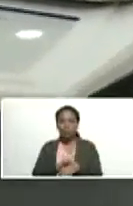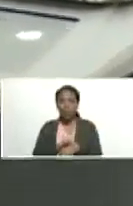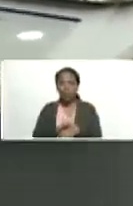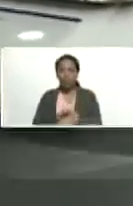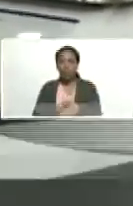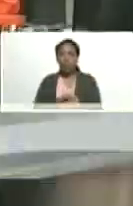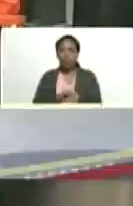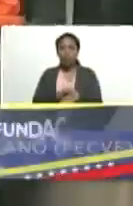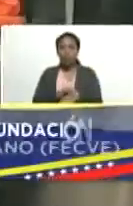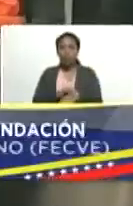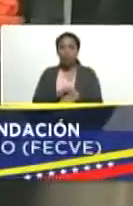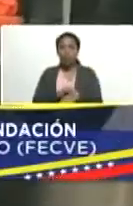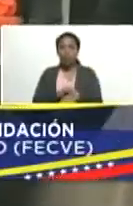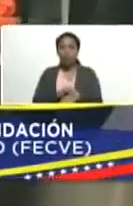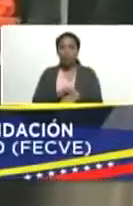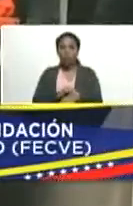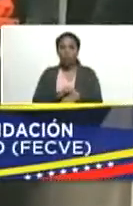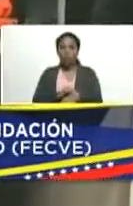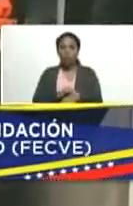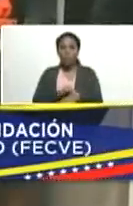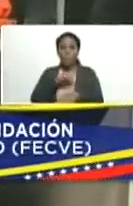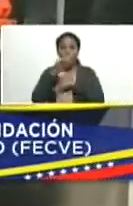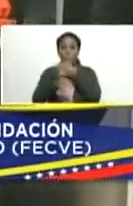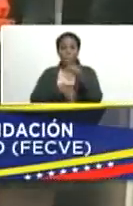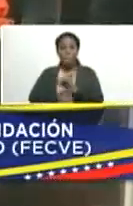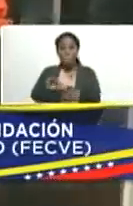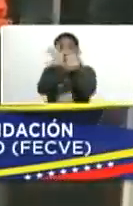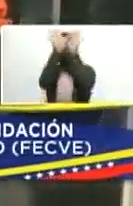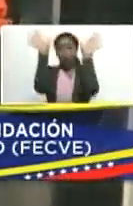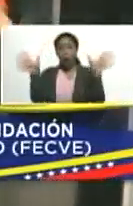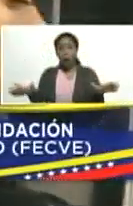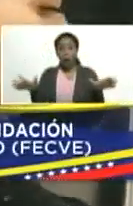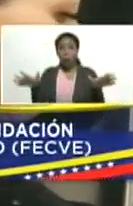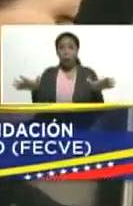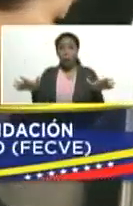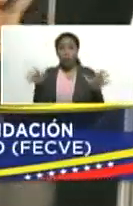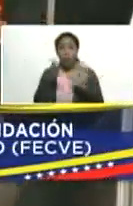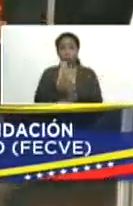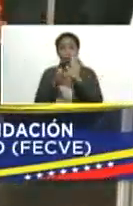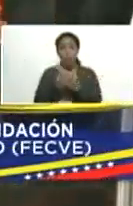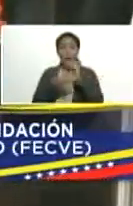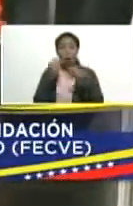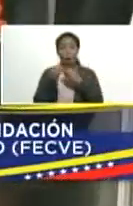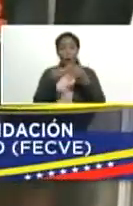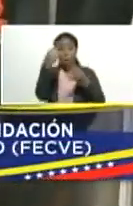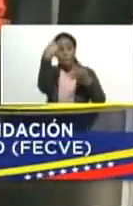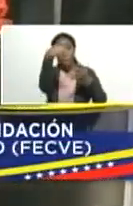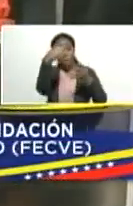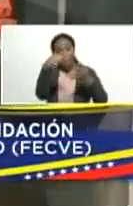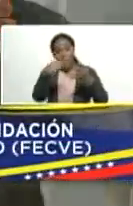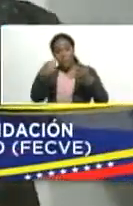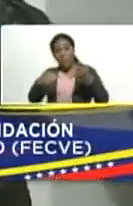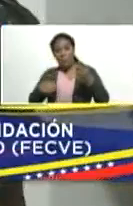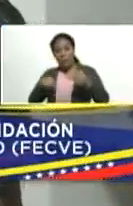Estela Artajo. Le va a explicar mejor todas las bondades y características de nuestro laboratorio.